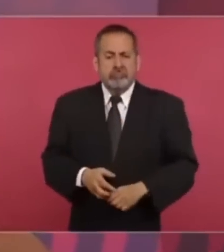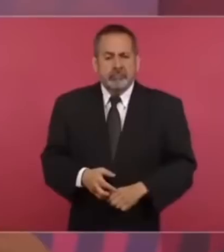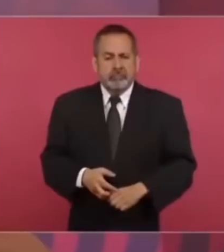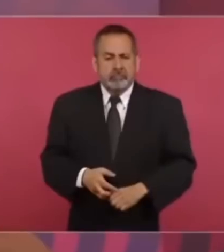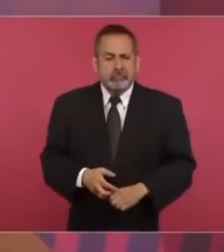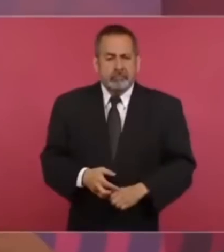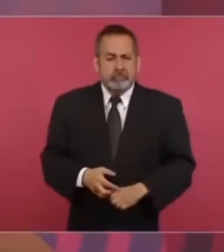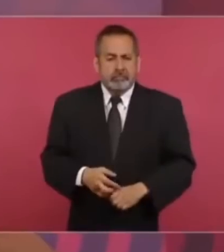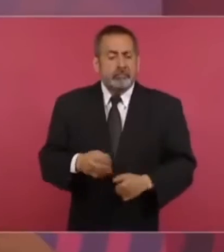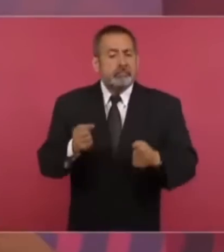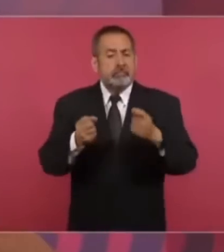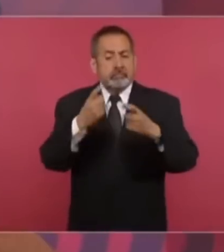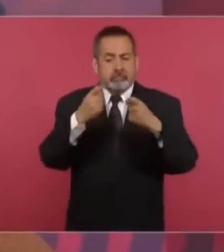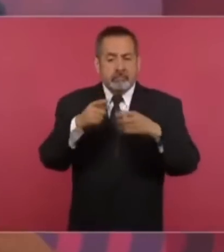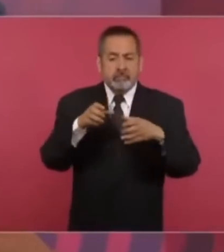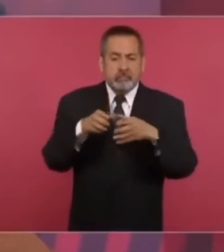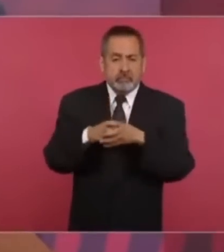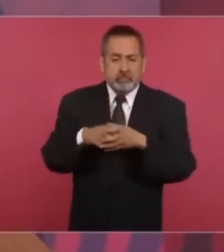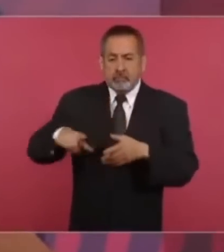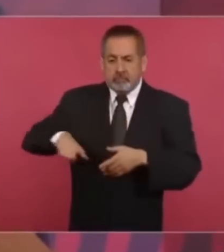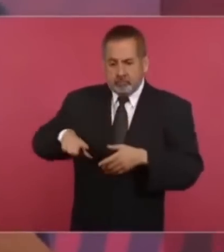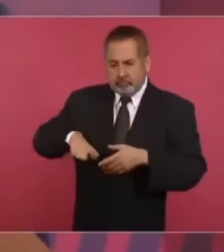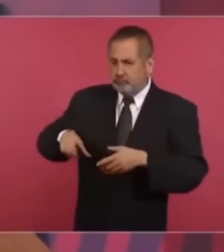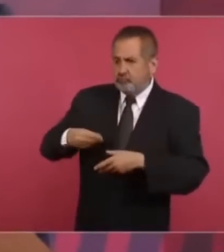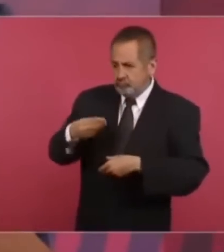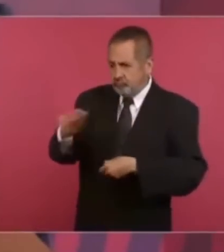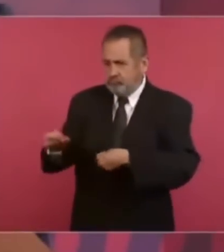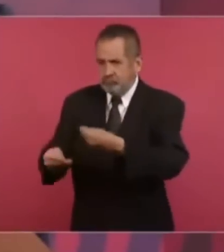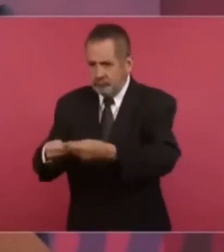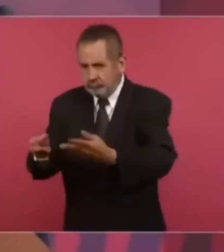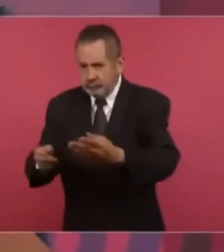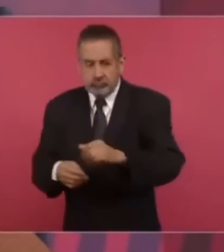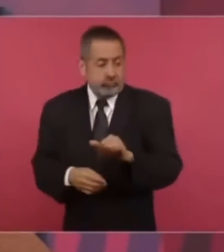Hay gobiernos que dan y hay gobiernos que quitan.